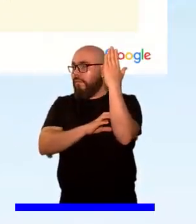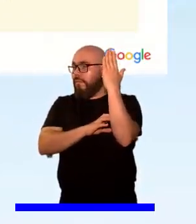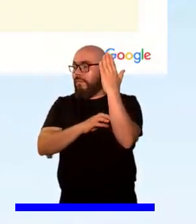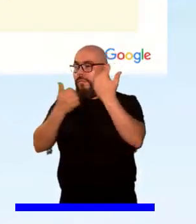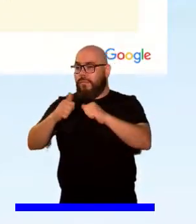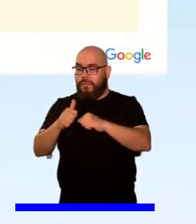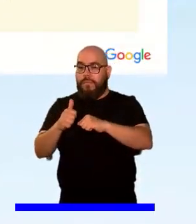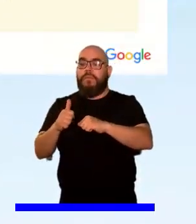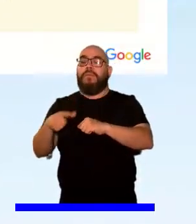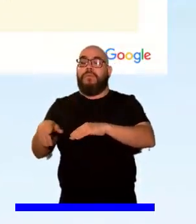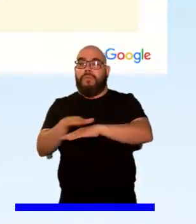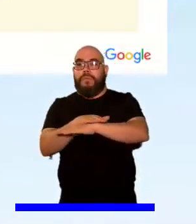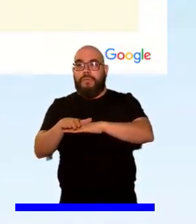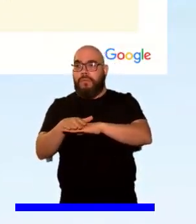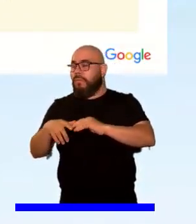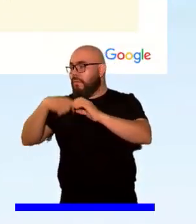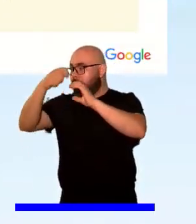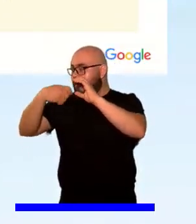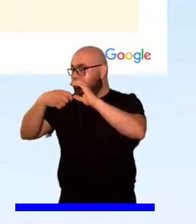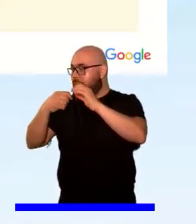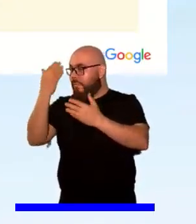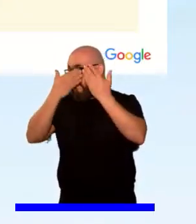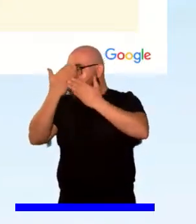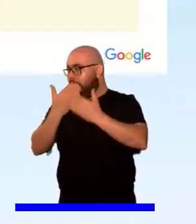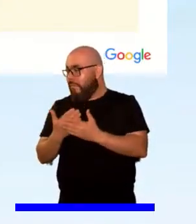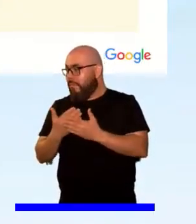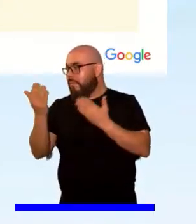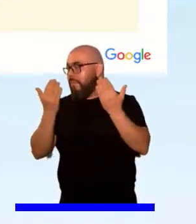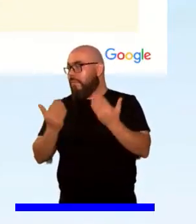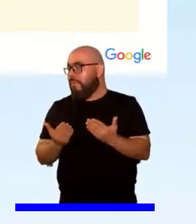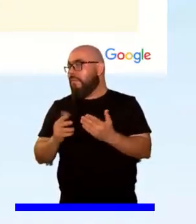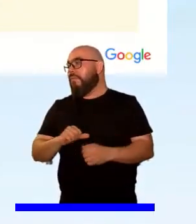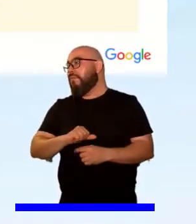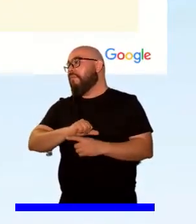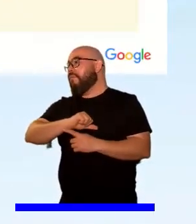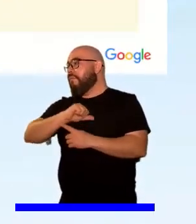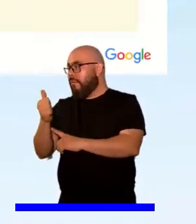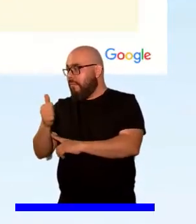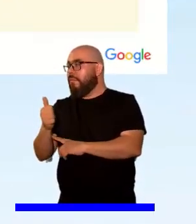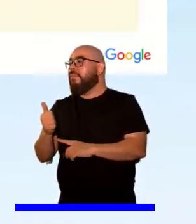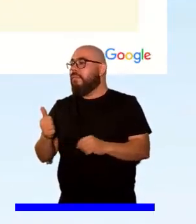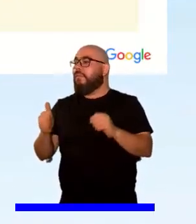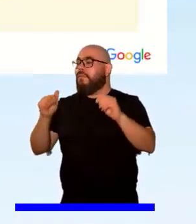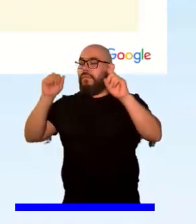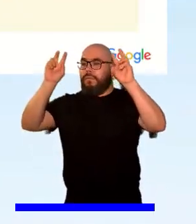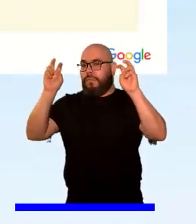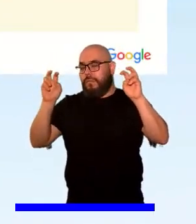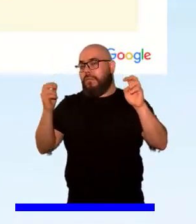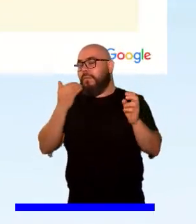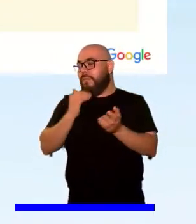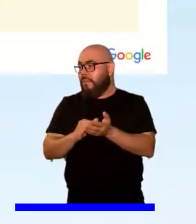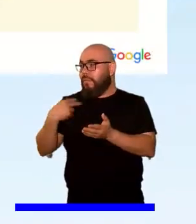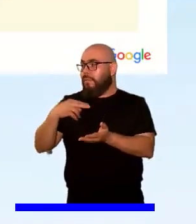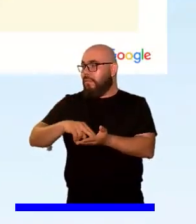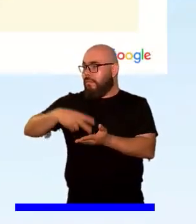mal en taquilla a esa película, a partir de películas similares, y otro que determina quién debe ser el actor